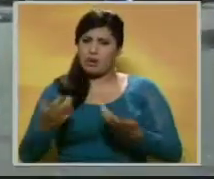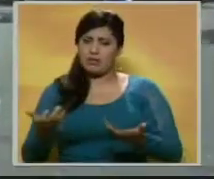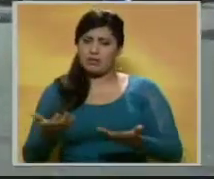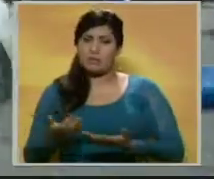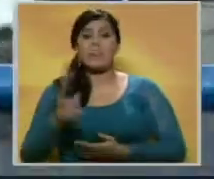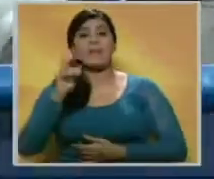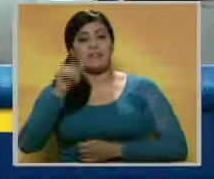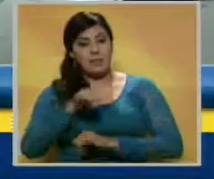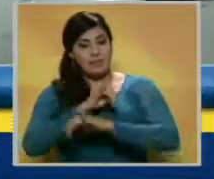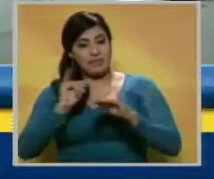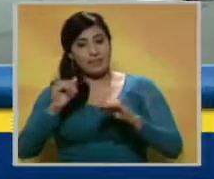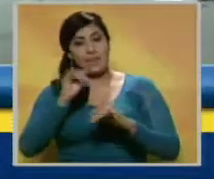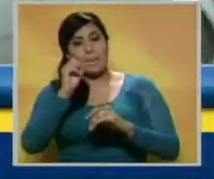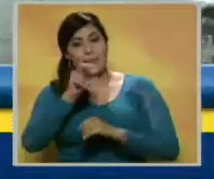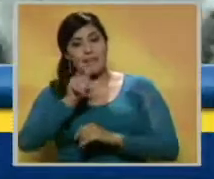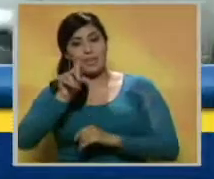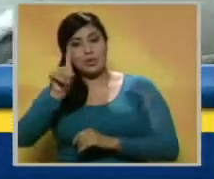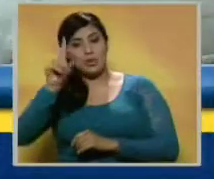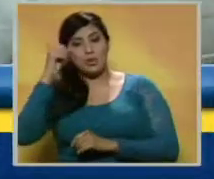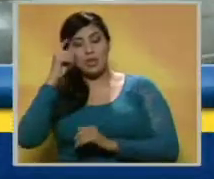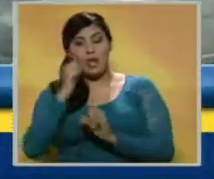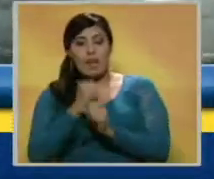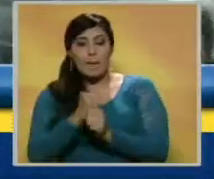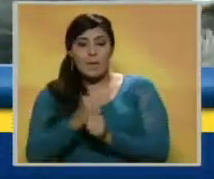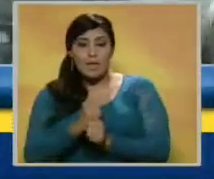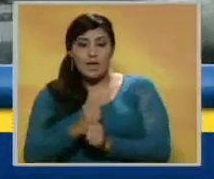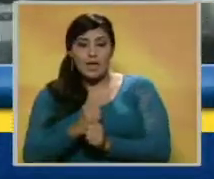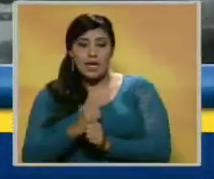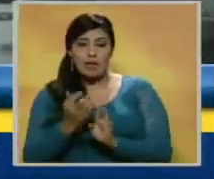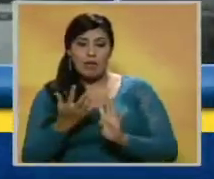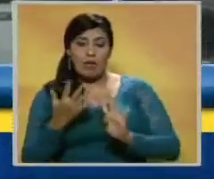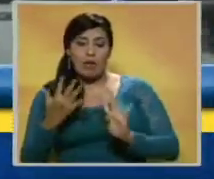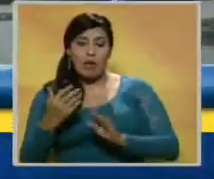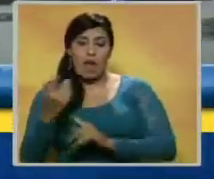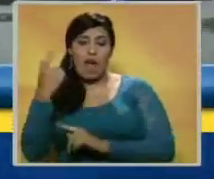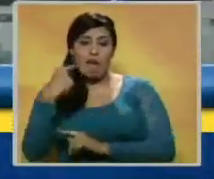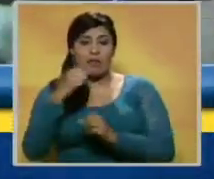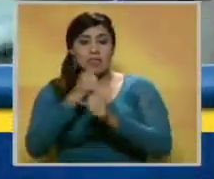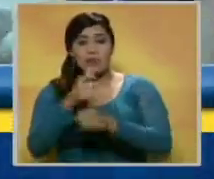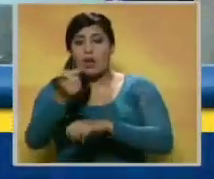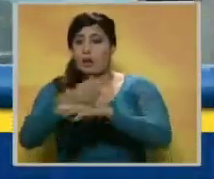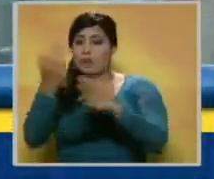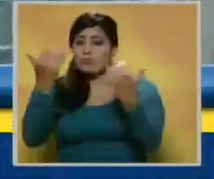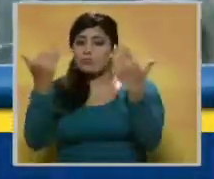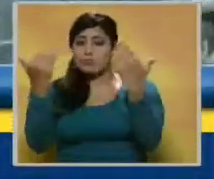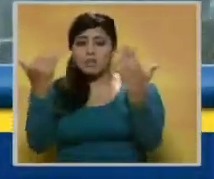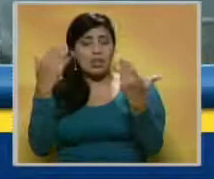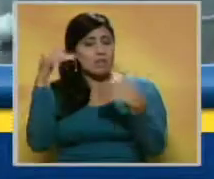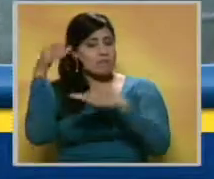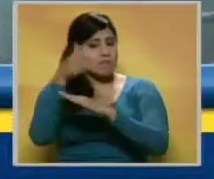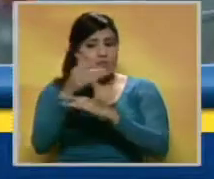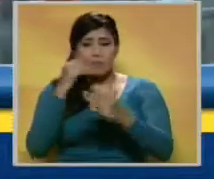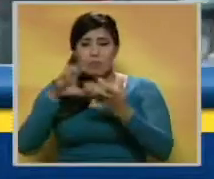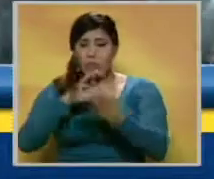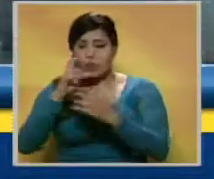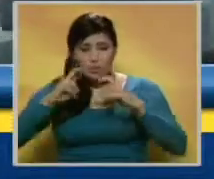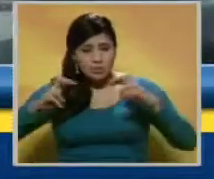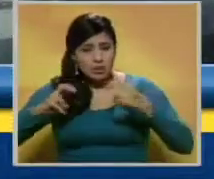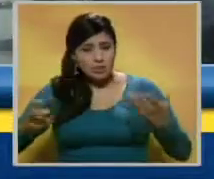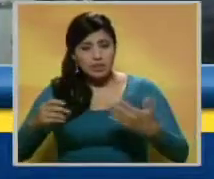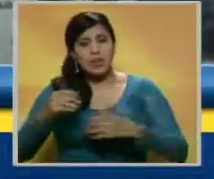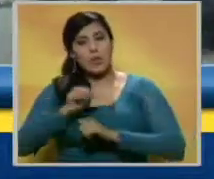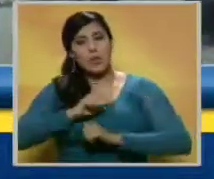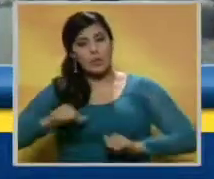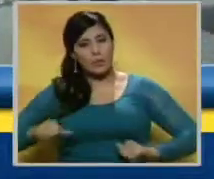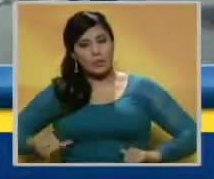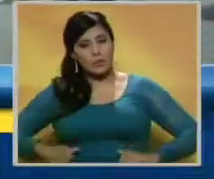Finalmente explicaron que 21 días llevan a las afueras del establecimiento realizando un llamado al gobierno nacional a abocarse a la situación. Desde